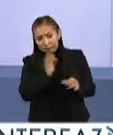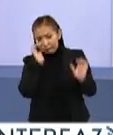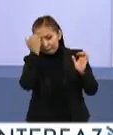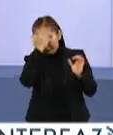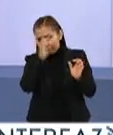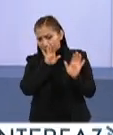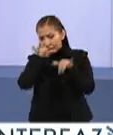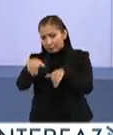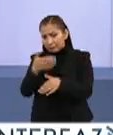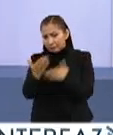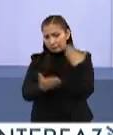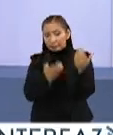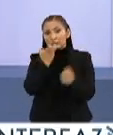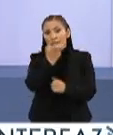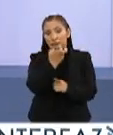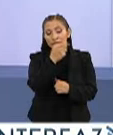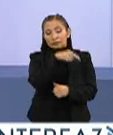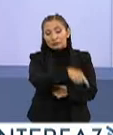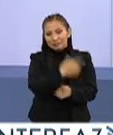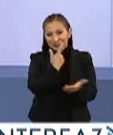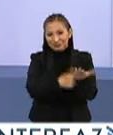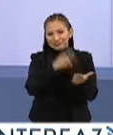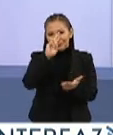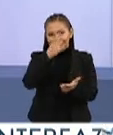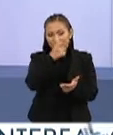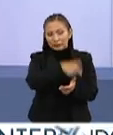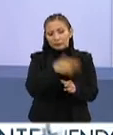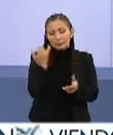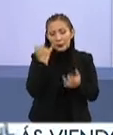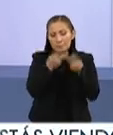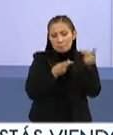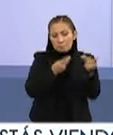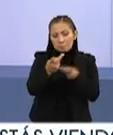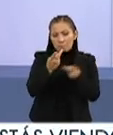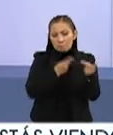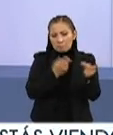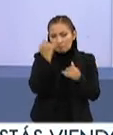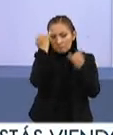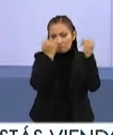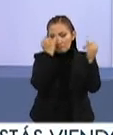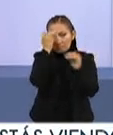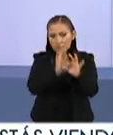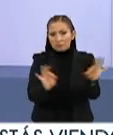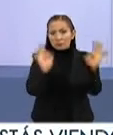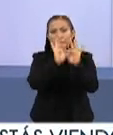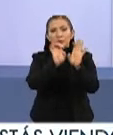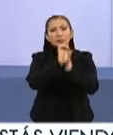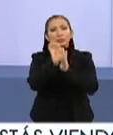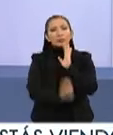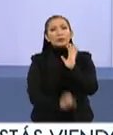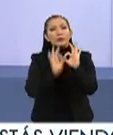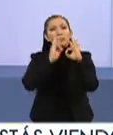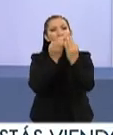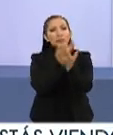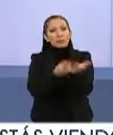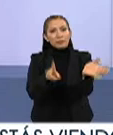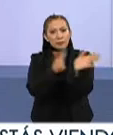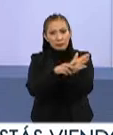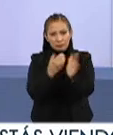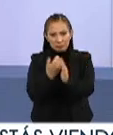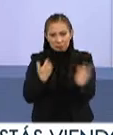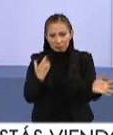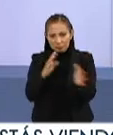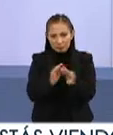sector educativo en México se han adoptado estrategias importantes como el modelo dual, del cual estaremos